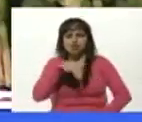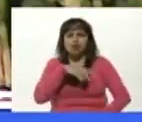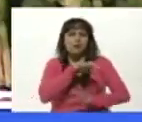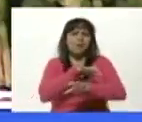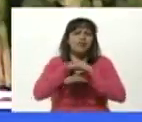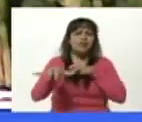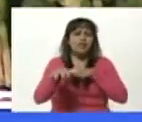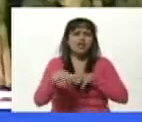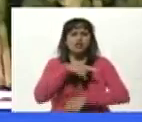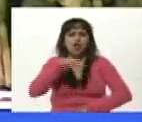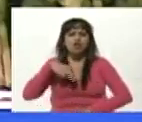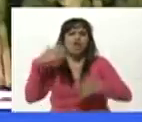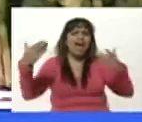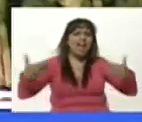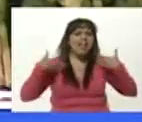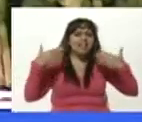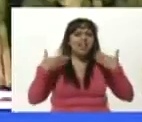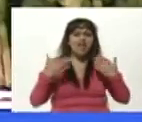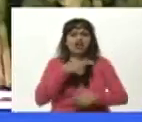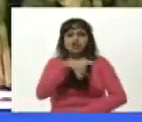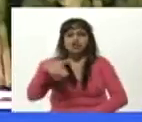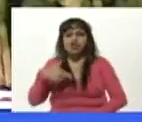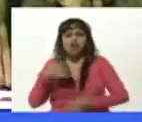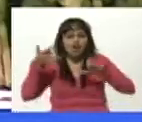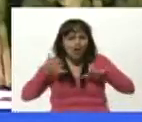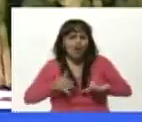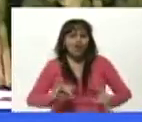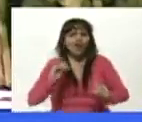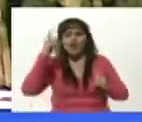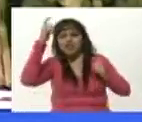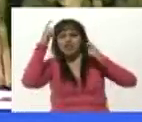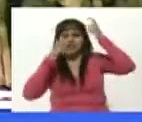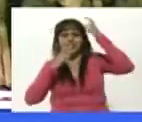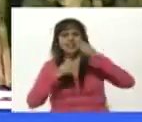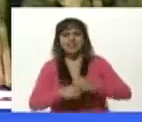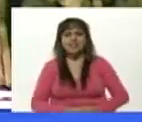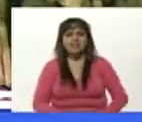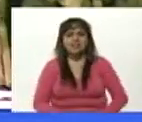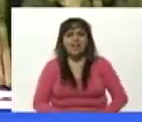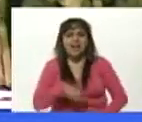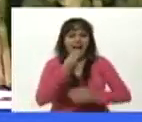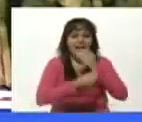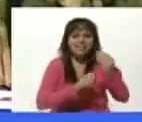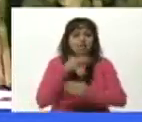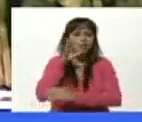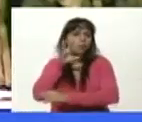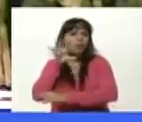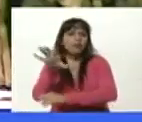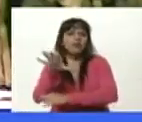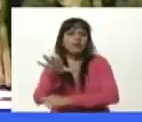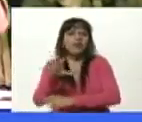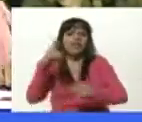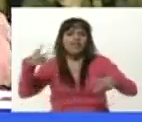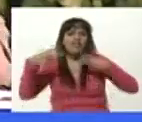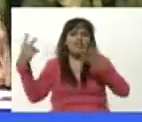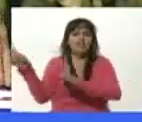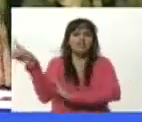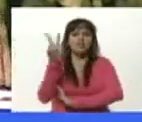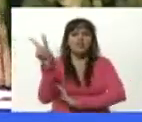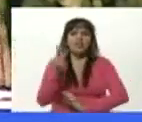mayoría, somos alegría, somos los hijos de Hugo Chávez Frías, produciendo por la patria. ¡Que viva Venezuela!